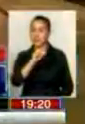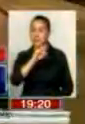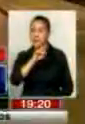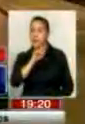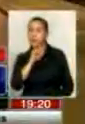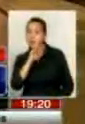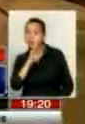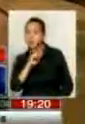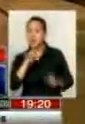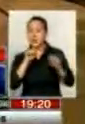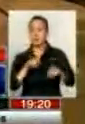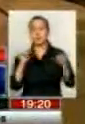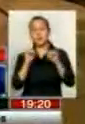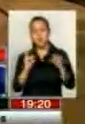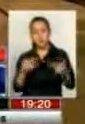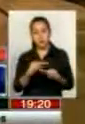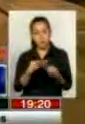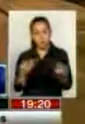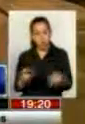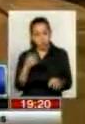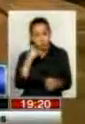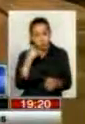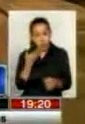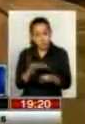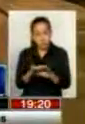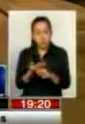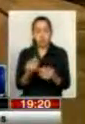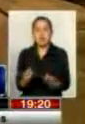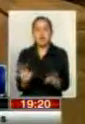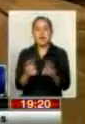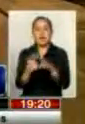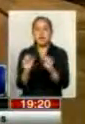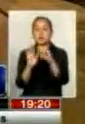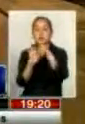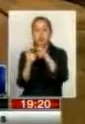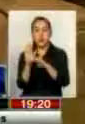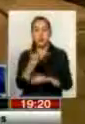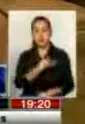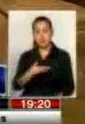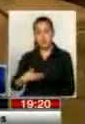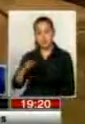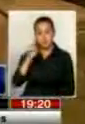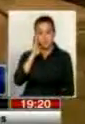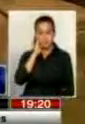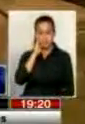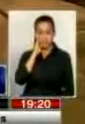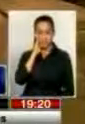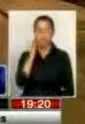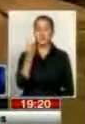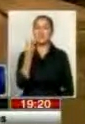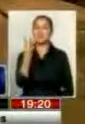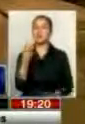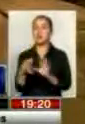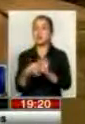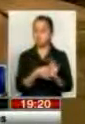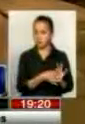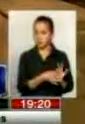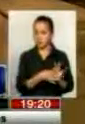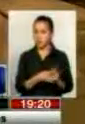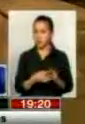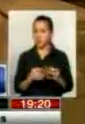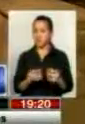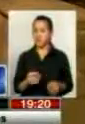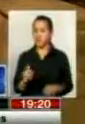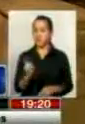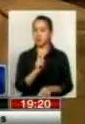Mira, en ese sentido es de público conocimiento, insisto, está establecido en el programa de gobierno de la presidenta Bachelet las tres causales por las cuales se estudia